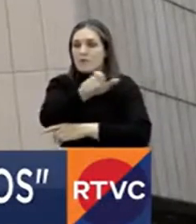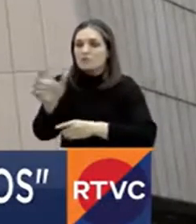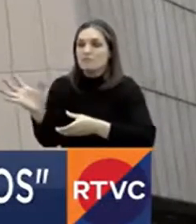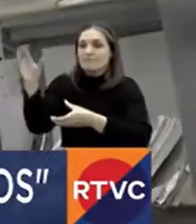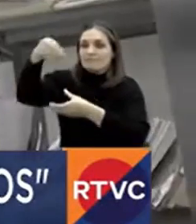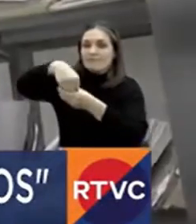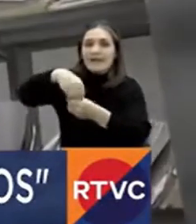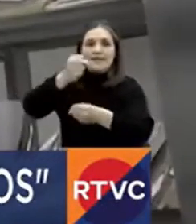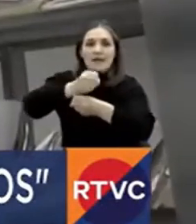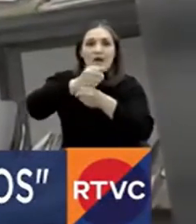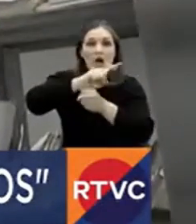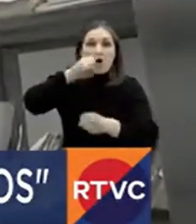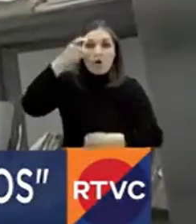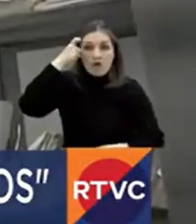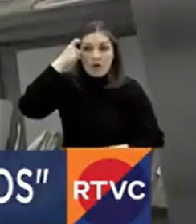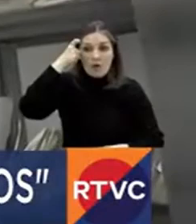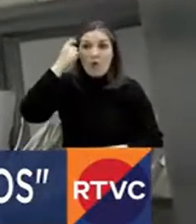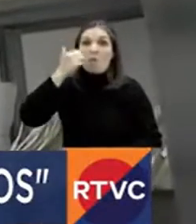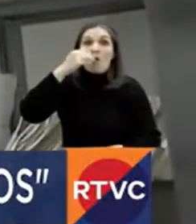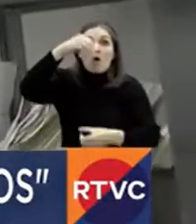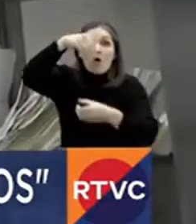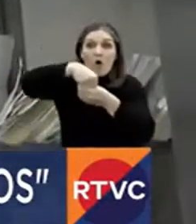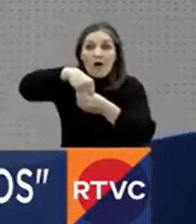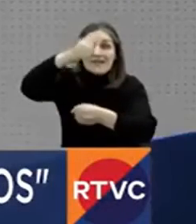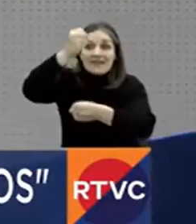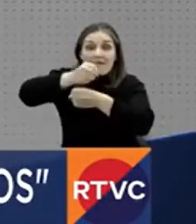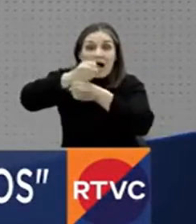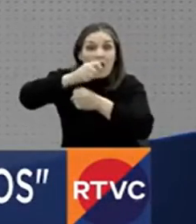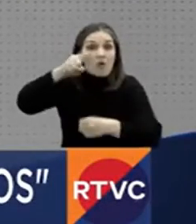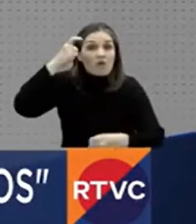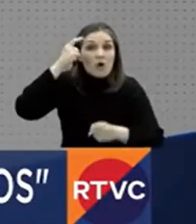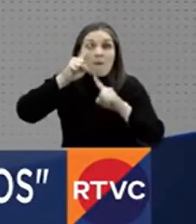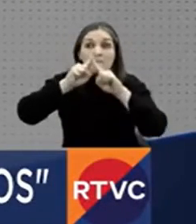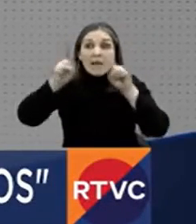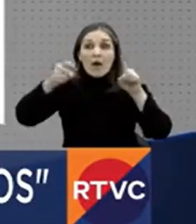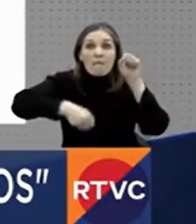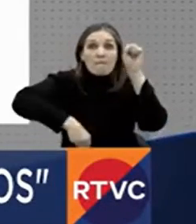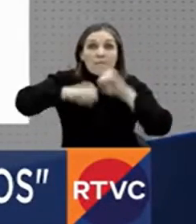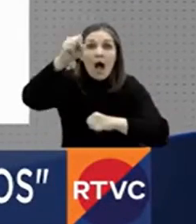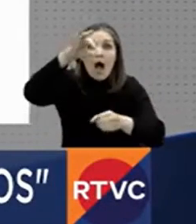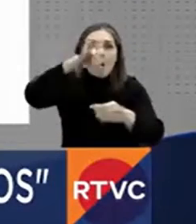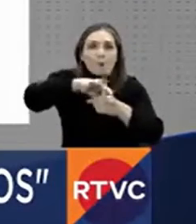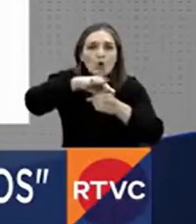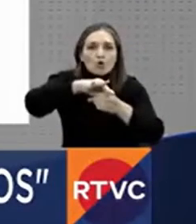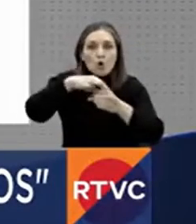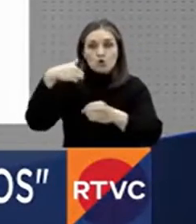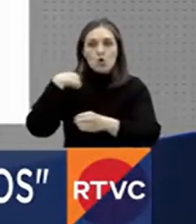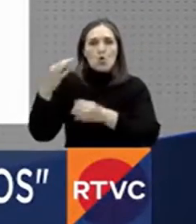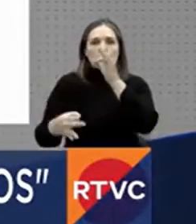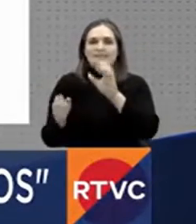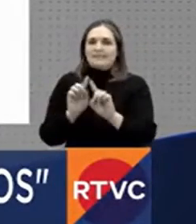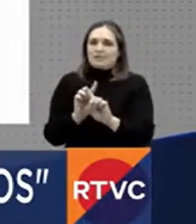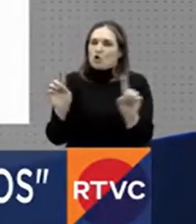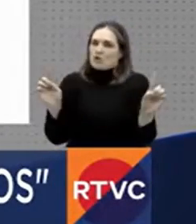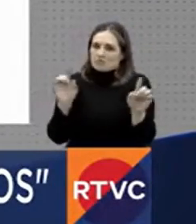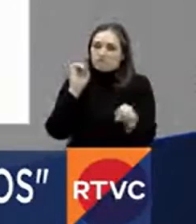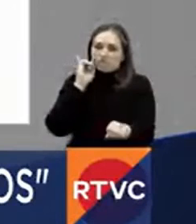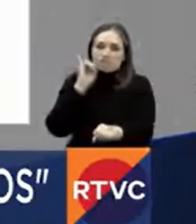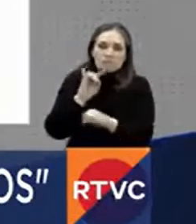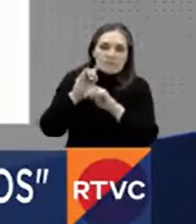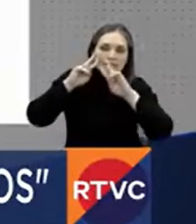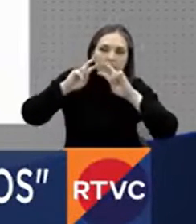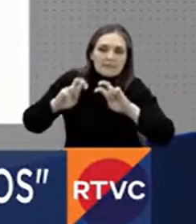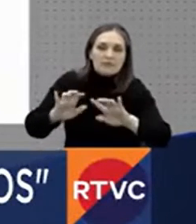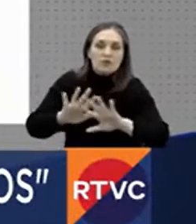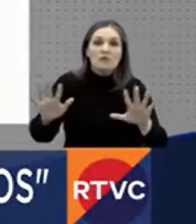de elección popular, pero no de tener funciones de un juez. La decisión final sobre la imposición de la sanción disciplinaria corresponde a un juez de la